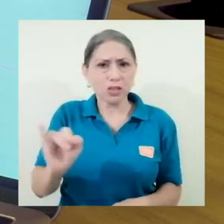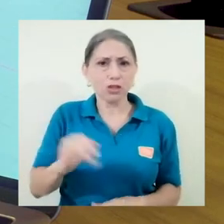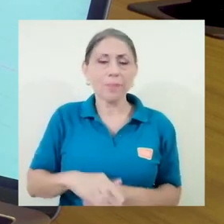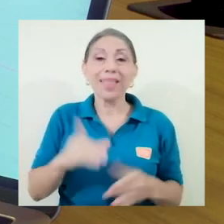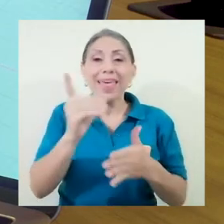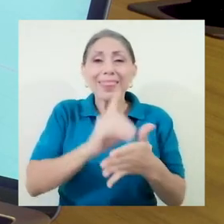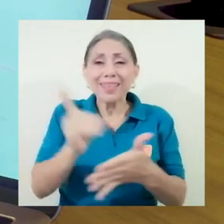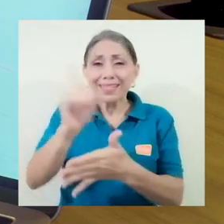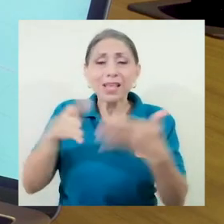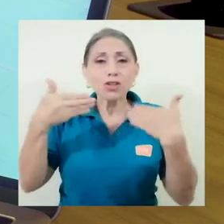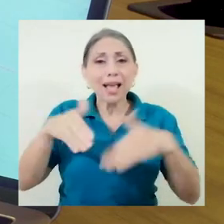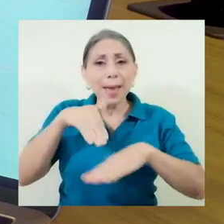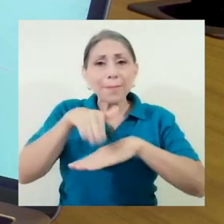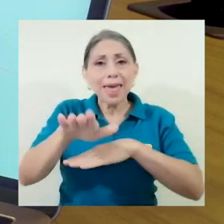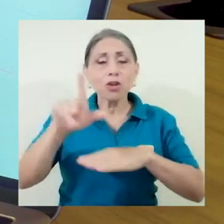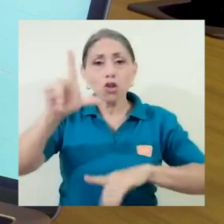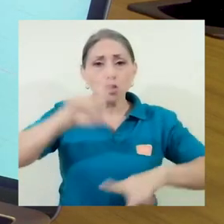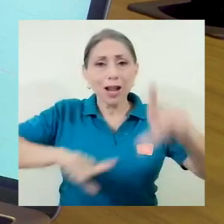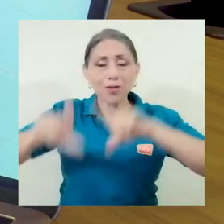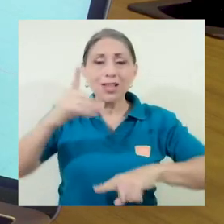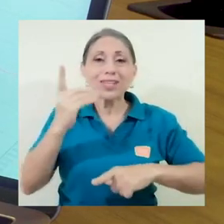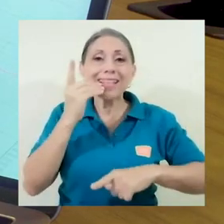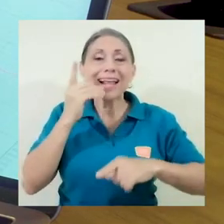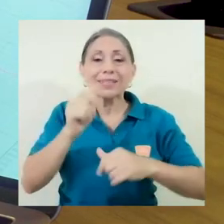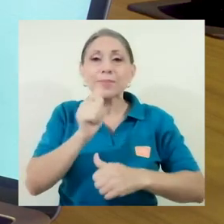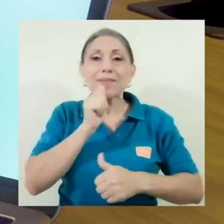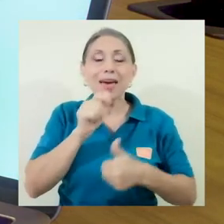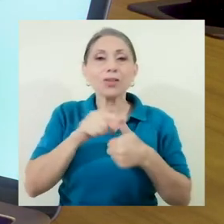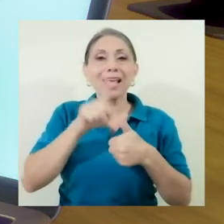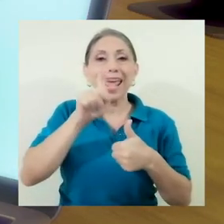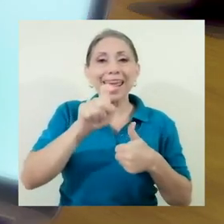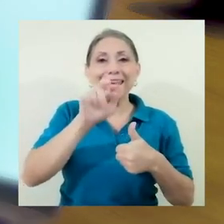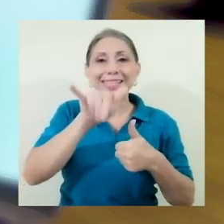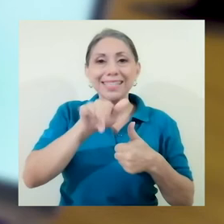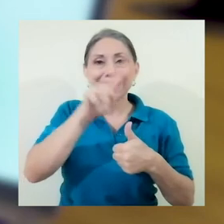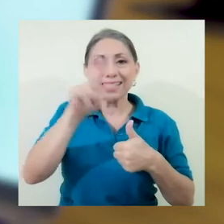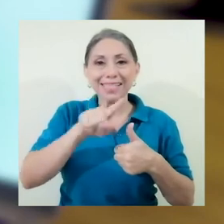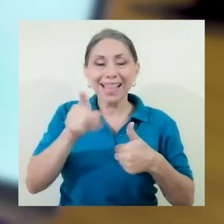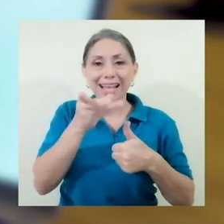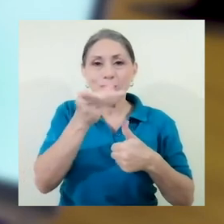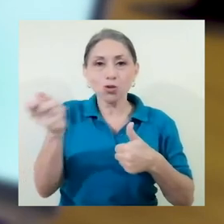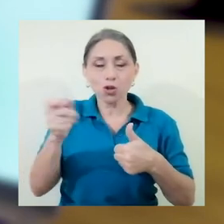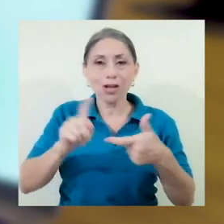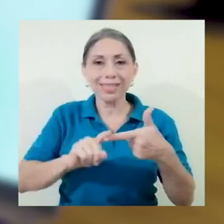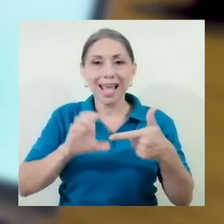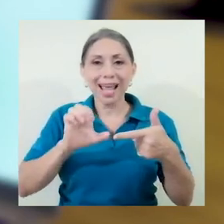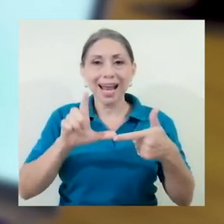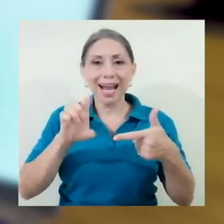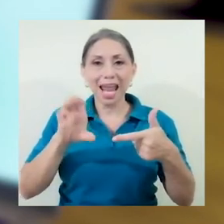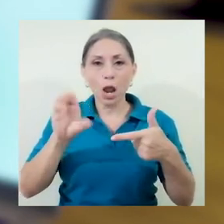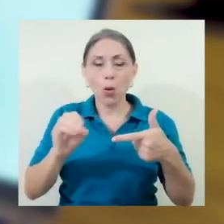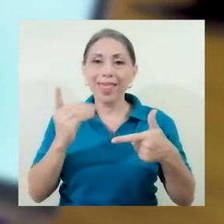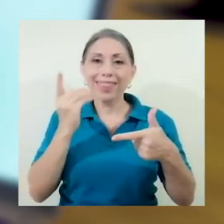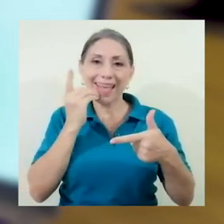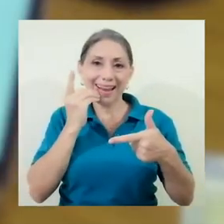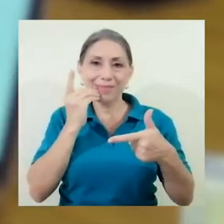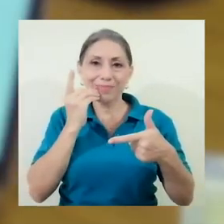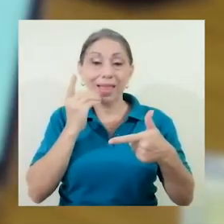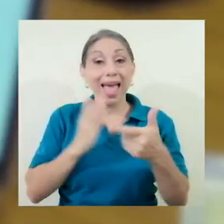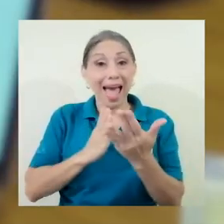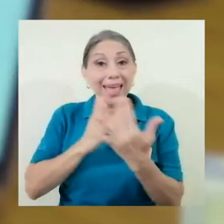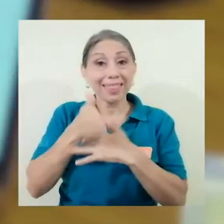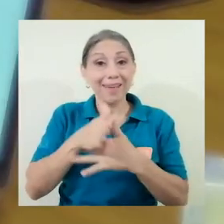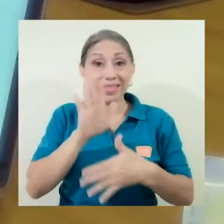los diseños fueron enviados a dos laboratorios dentales privados x10 zetas soluciones y cleo dental